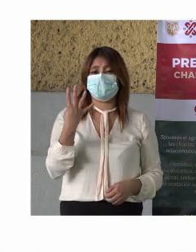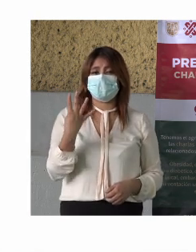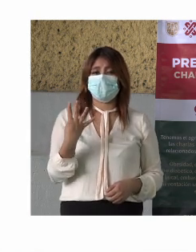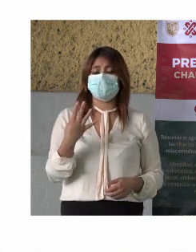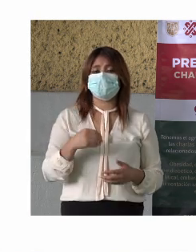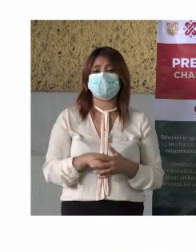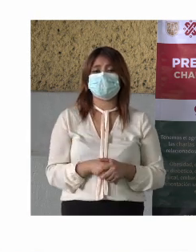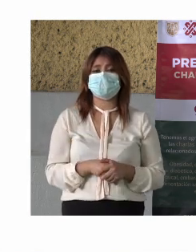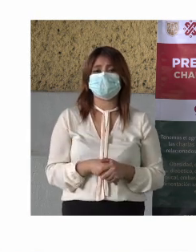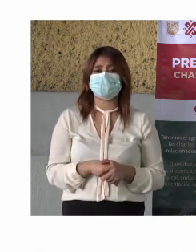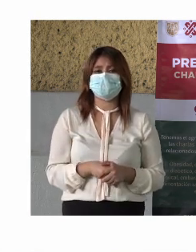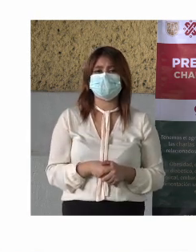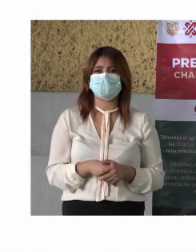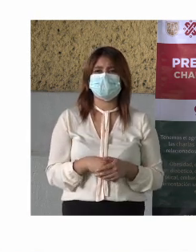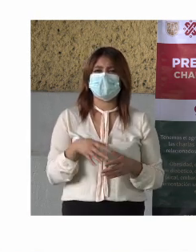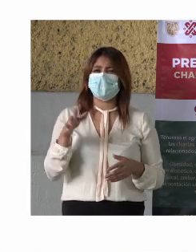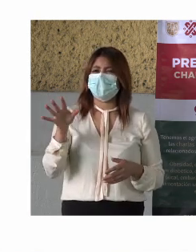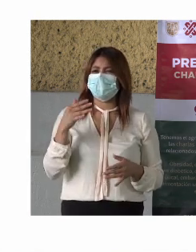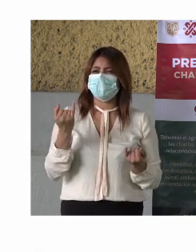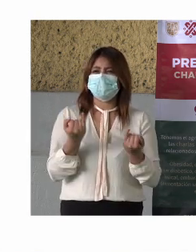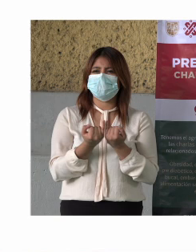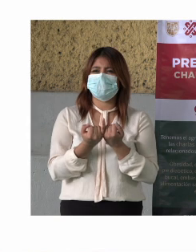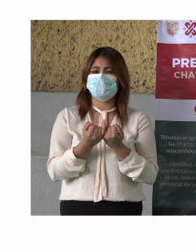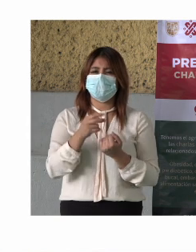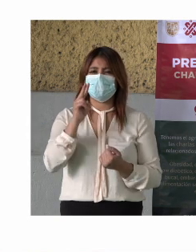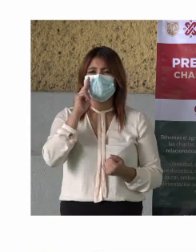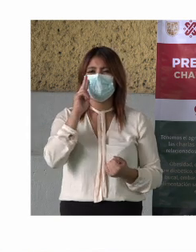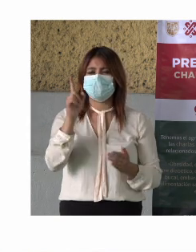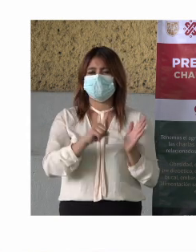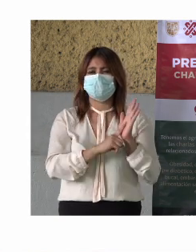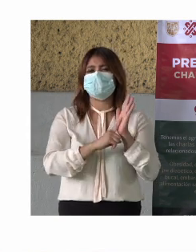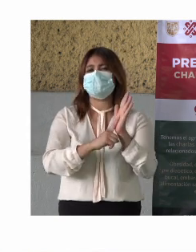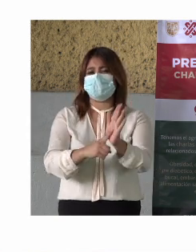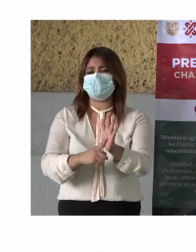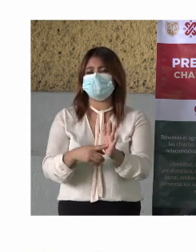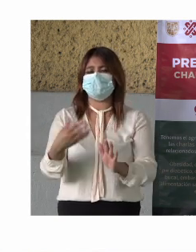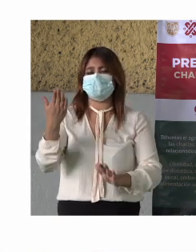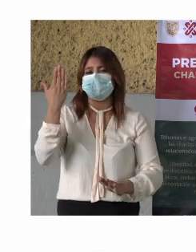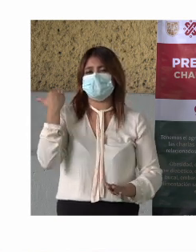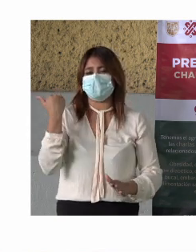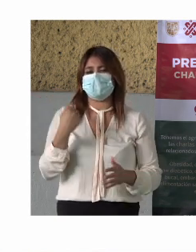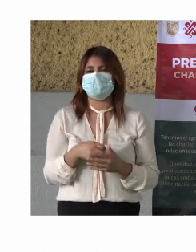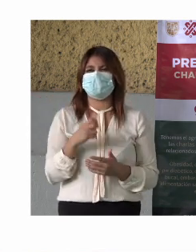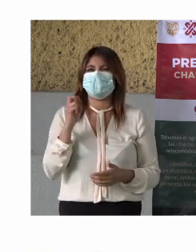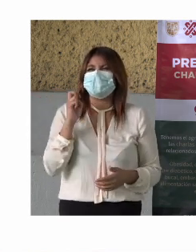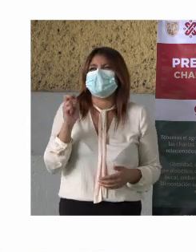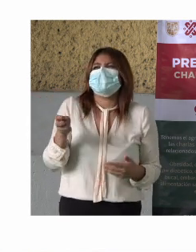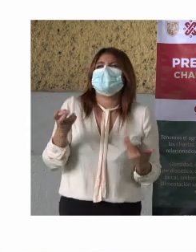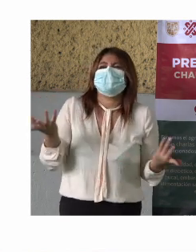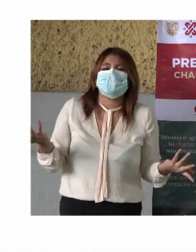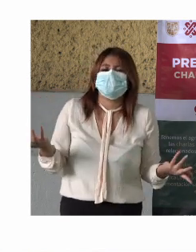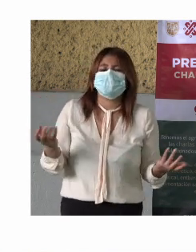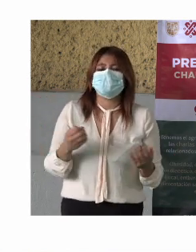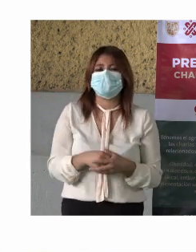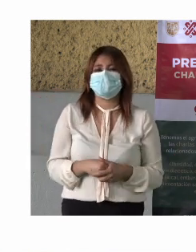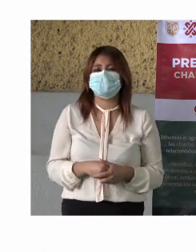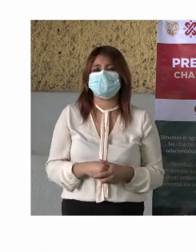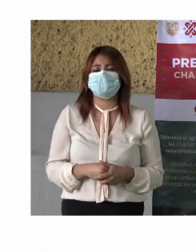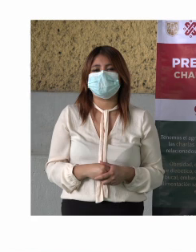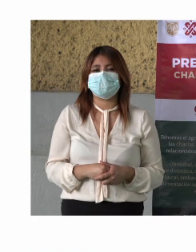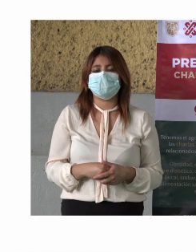incluso como las iniciales que habíamos visto en las primeras diapositivas. Entonces, ¿qué quiere decir todo este diagrama? Pues bueno,